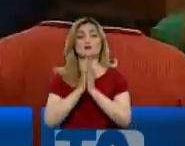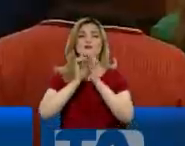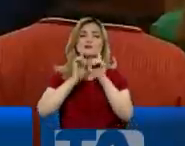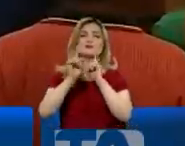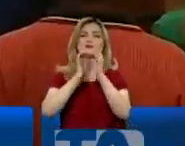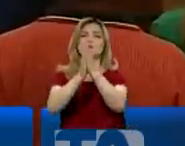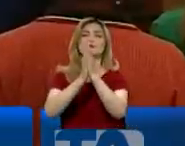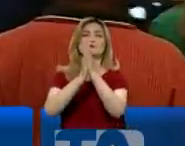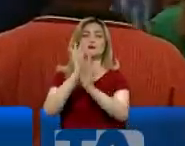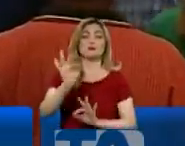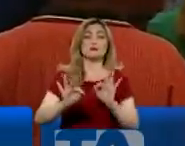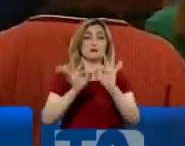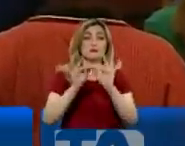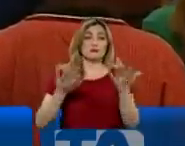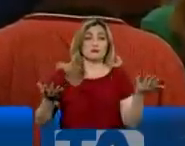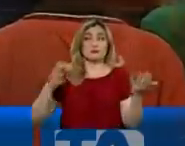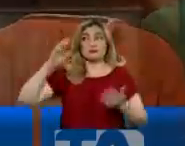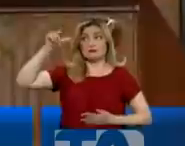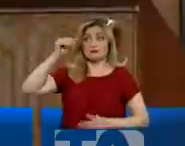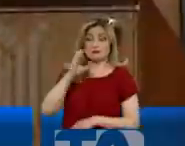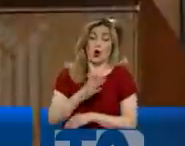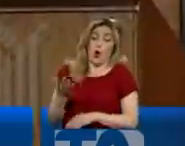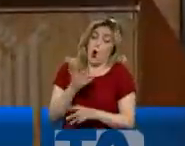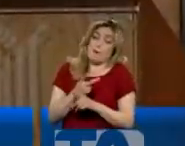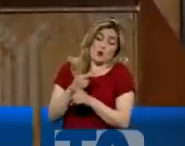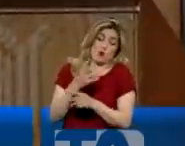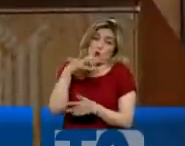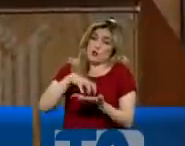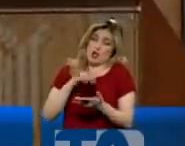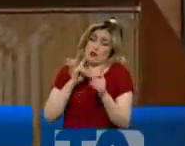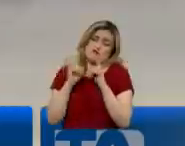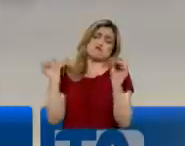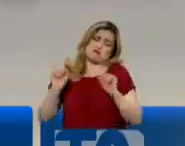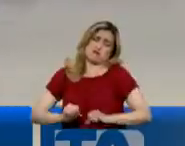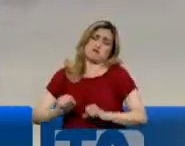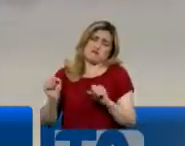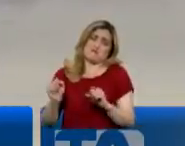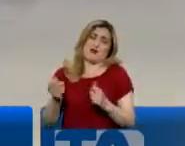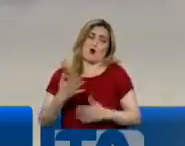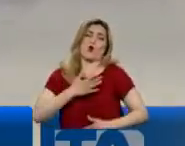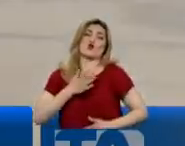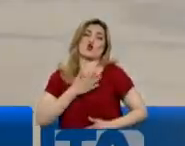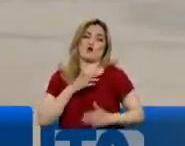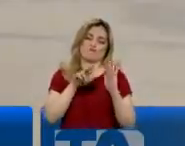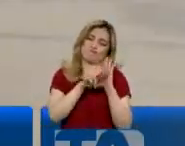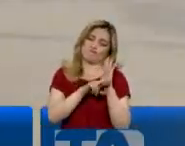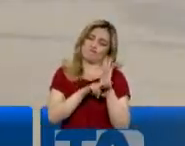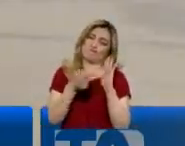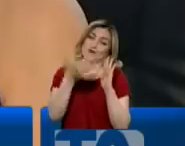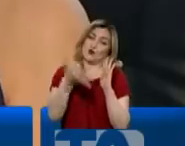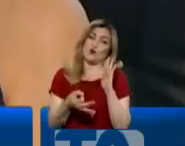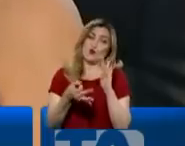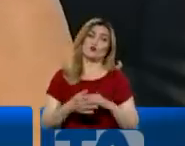diálogo la prefecta dice que las puertas del gobierno provincial están abiertas para esa posibilidad bajo sus condiciones recalcó